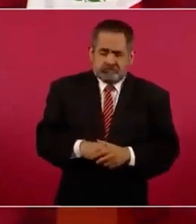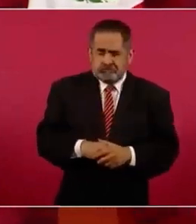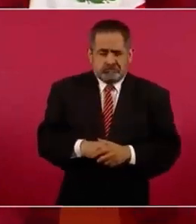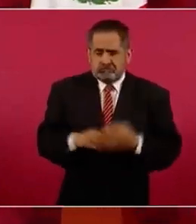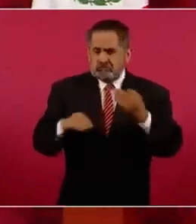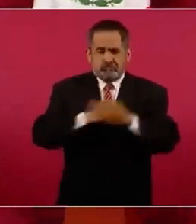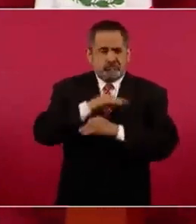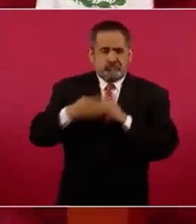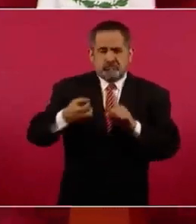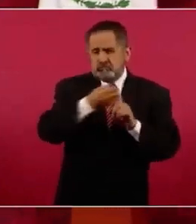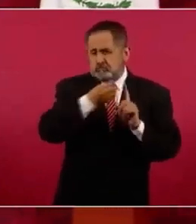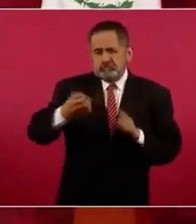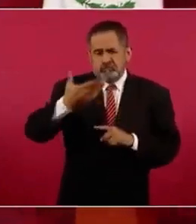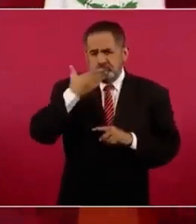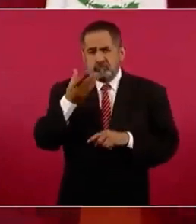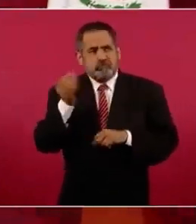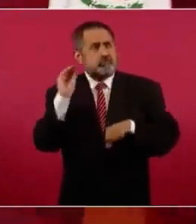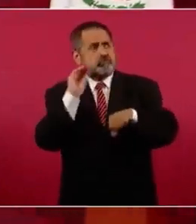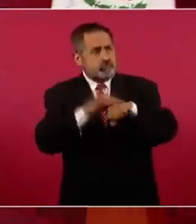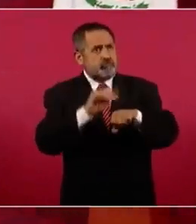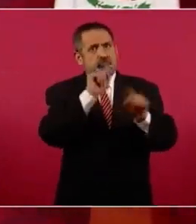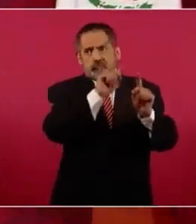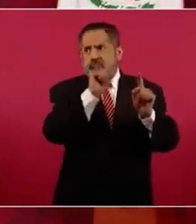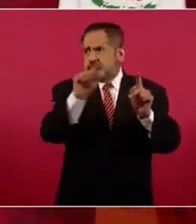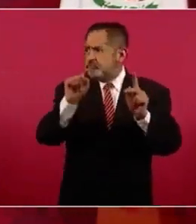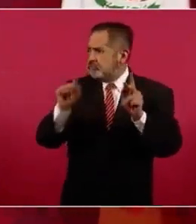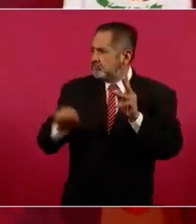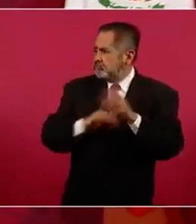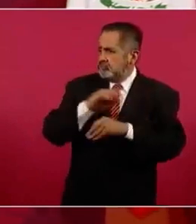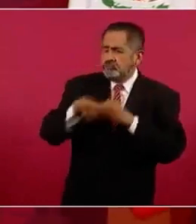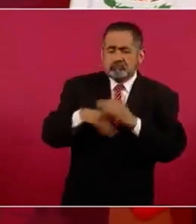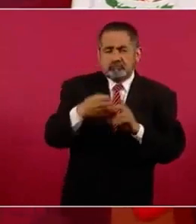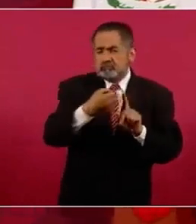a instalar una casilla.